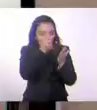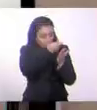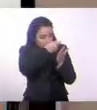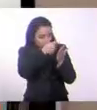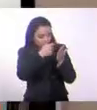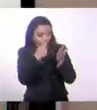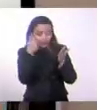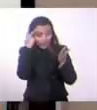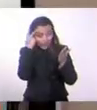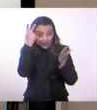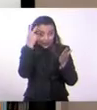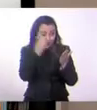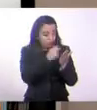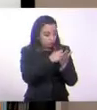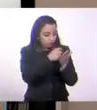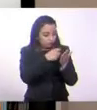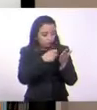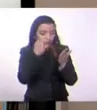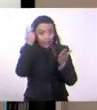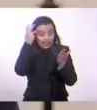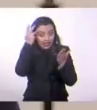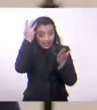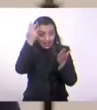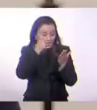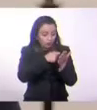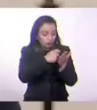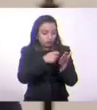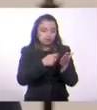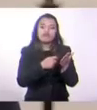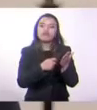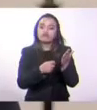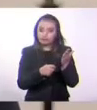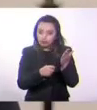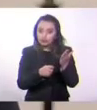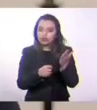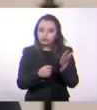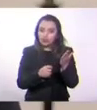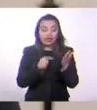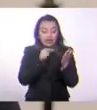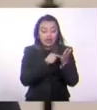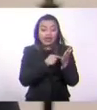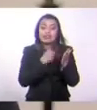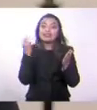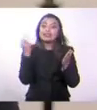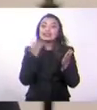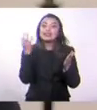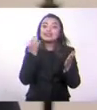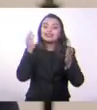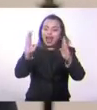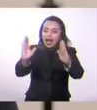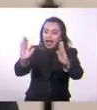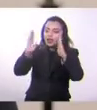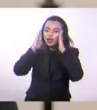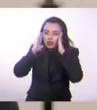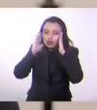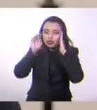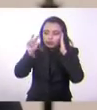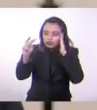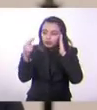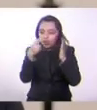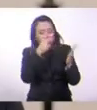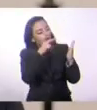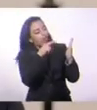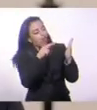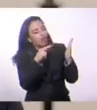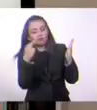desarrollo, sustentar todas las ideas que tengas sobre esta temática y en la conclusión, presentar tu tesis y reforzarla